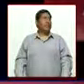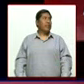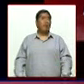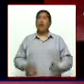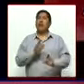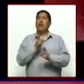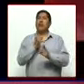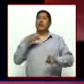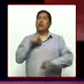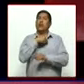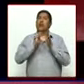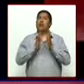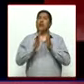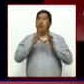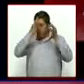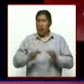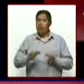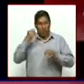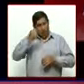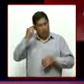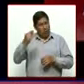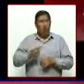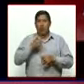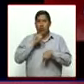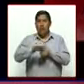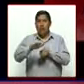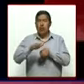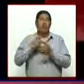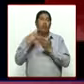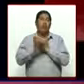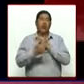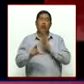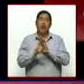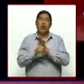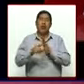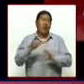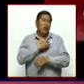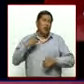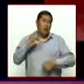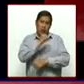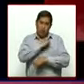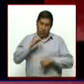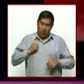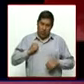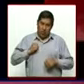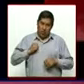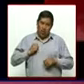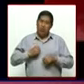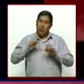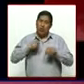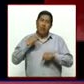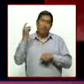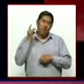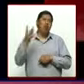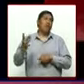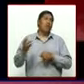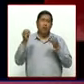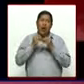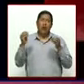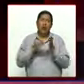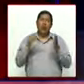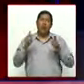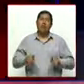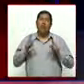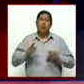Y justamente vamos a hablar acerca de estas determinaciones del gobierno que ha enviado un proyecto de ley a la Asamblea Legislativa para endurecer las sanciones en contra de